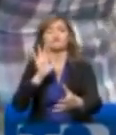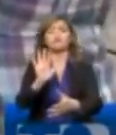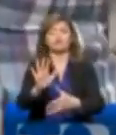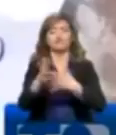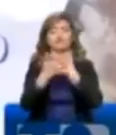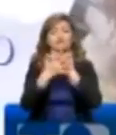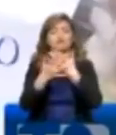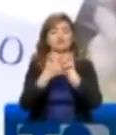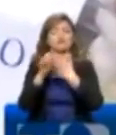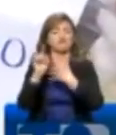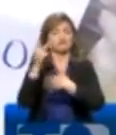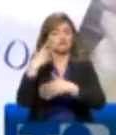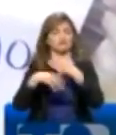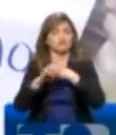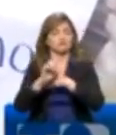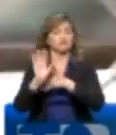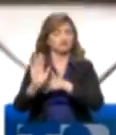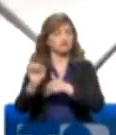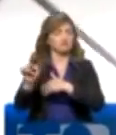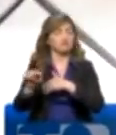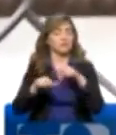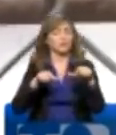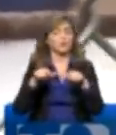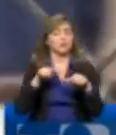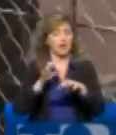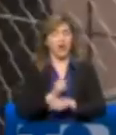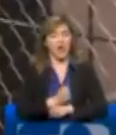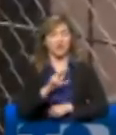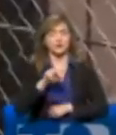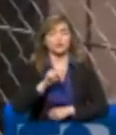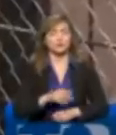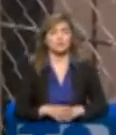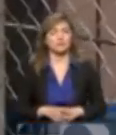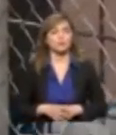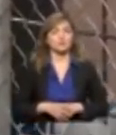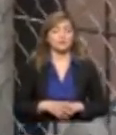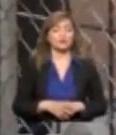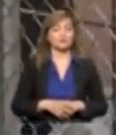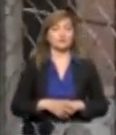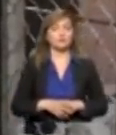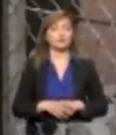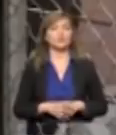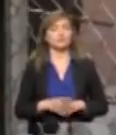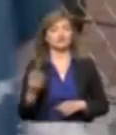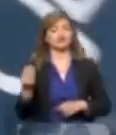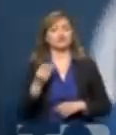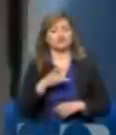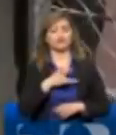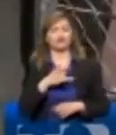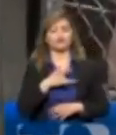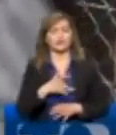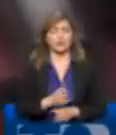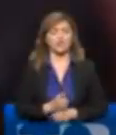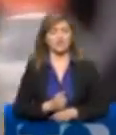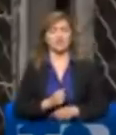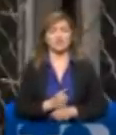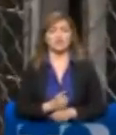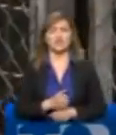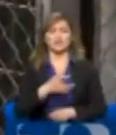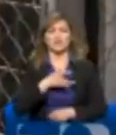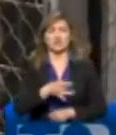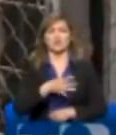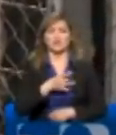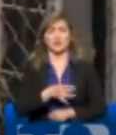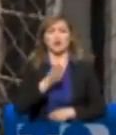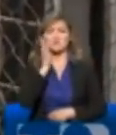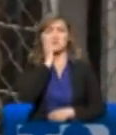colaboración. Ellos buscan que sus hijos no padezcan de hambre. Están pasando hambre los chicos y es muy, muy doloroso